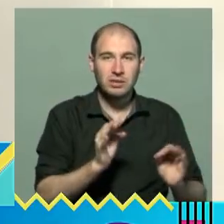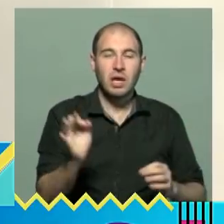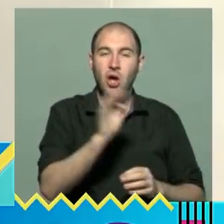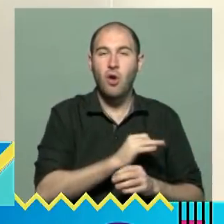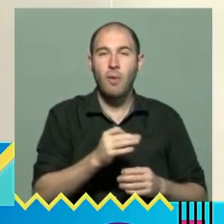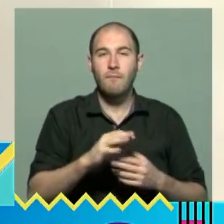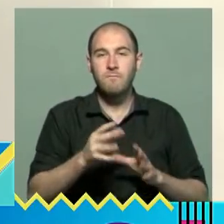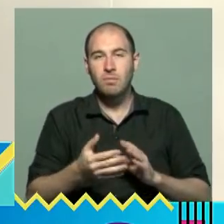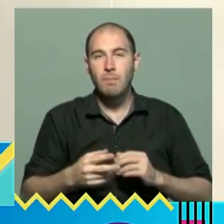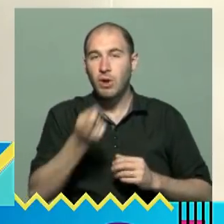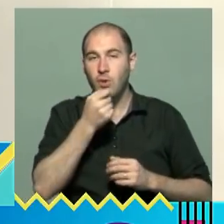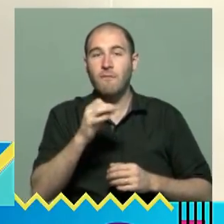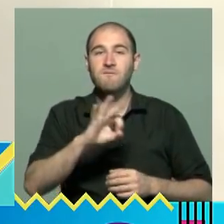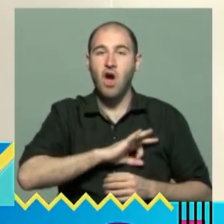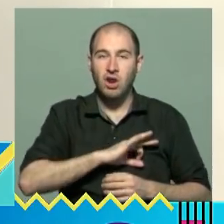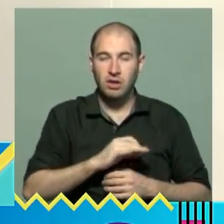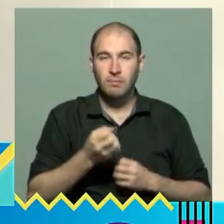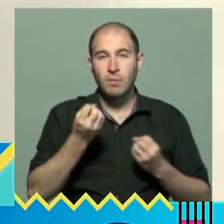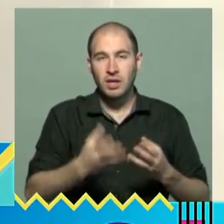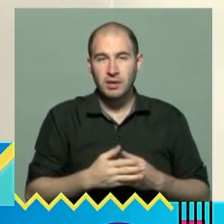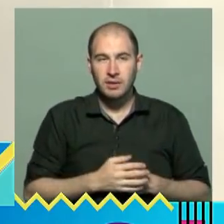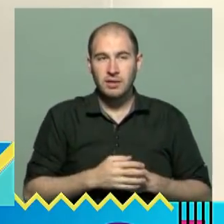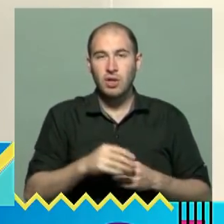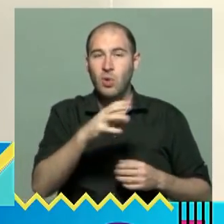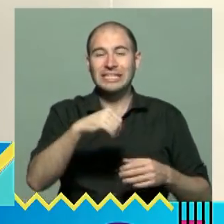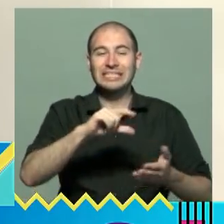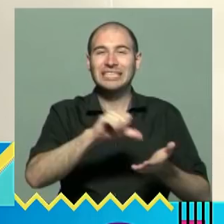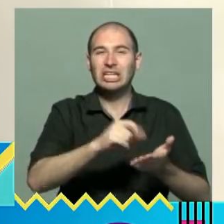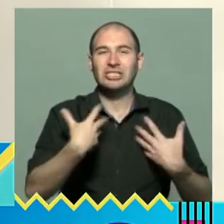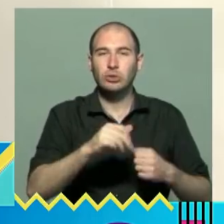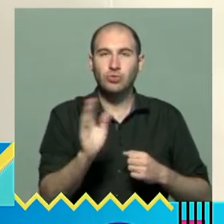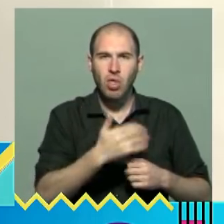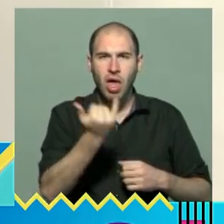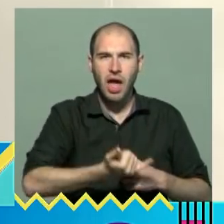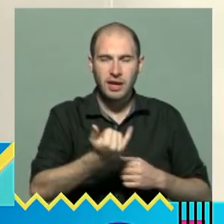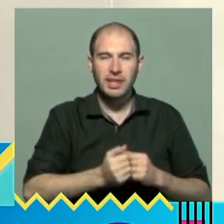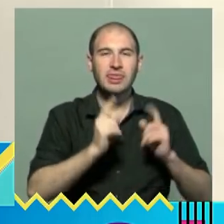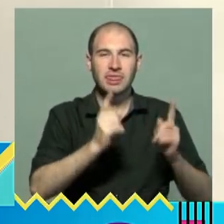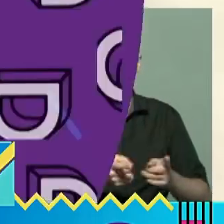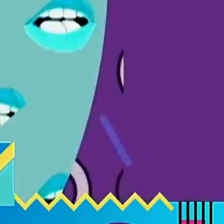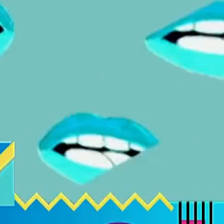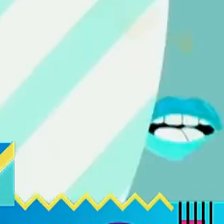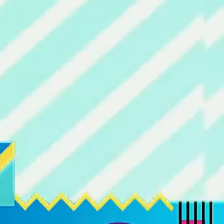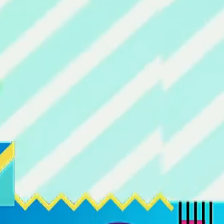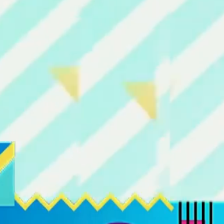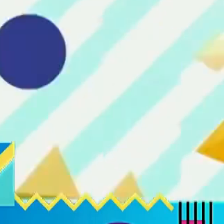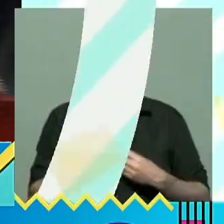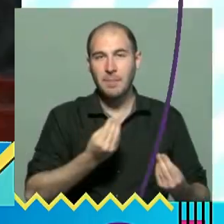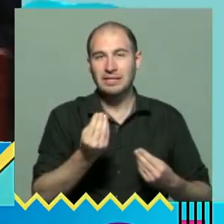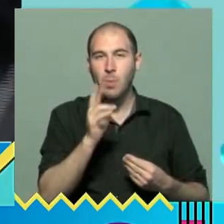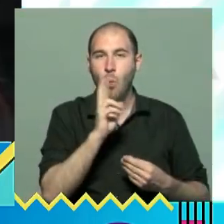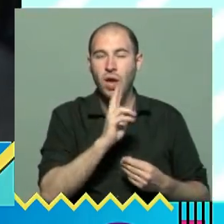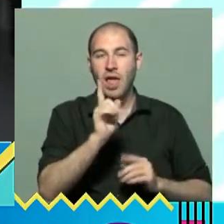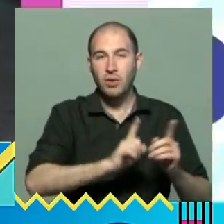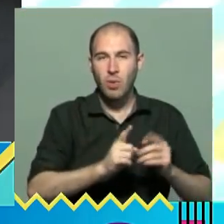a métodos preservativos, porque digamos, en todos los centros de salud no es que existen, y también una realidad de que para las mujeres